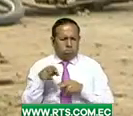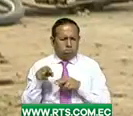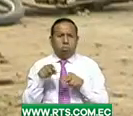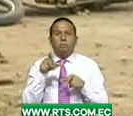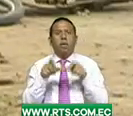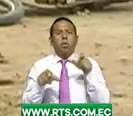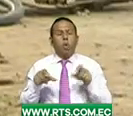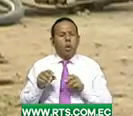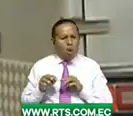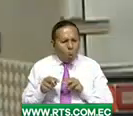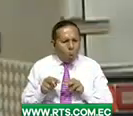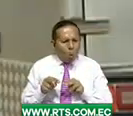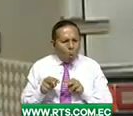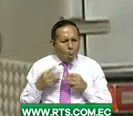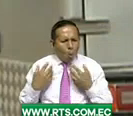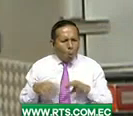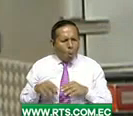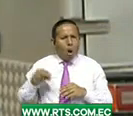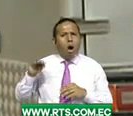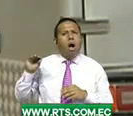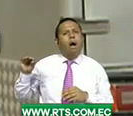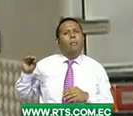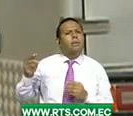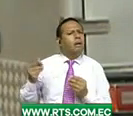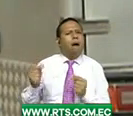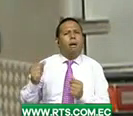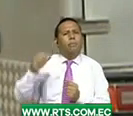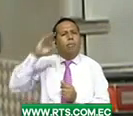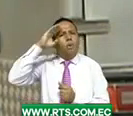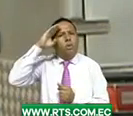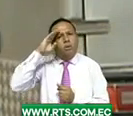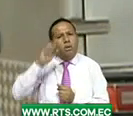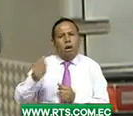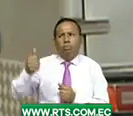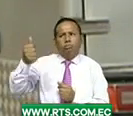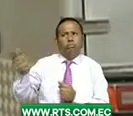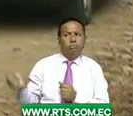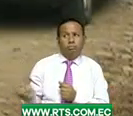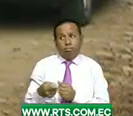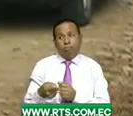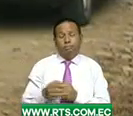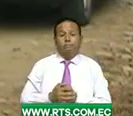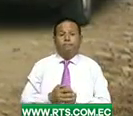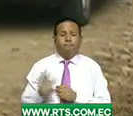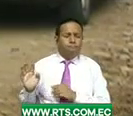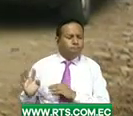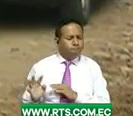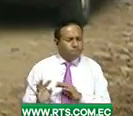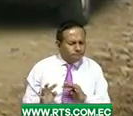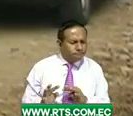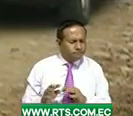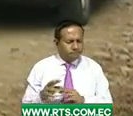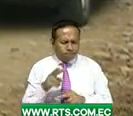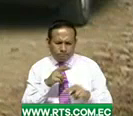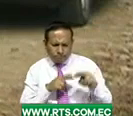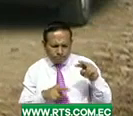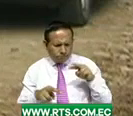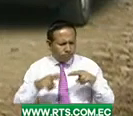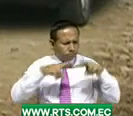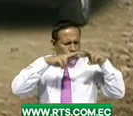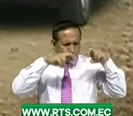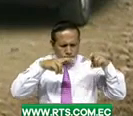los divisaron. Inmediatamente se dio el alerta a las autoridades de seguridad, los cuales llegaron y empezaron con las